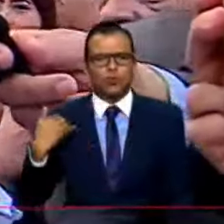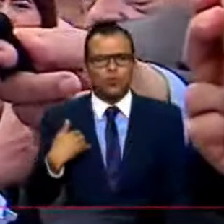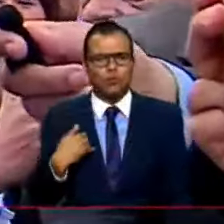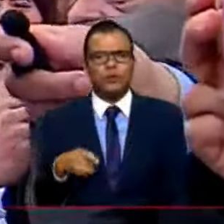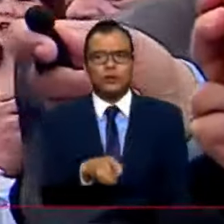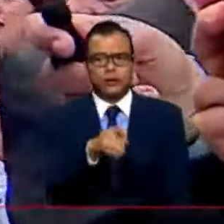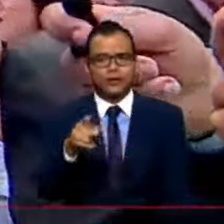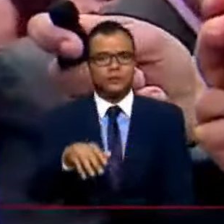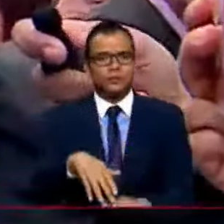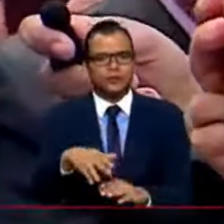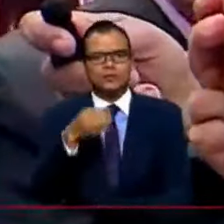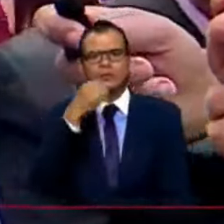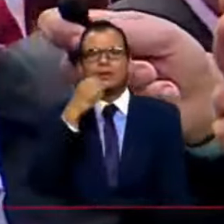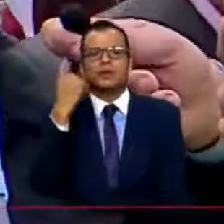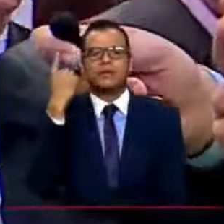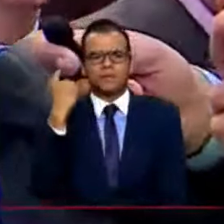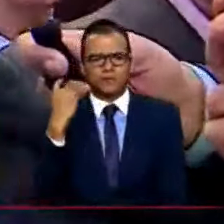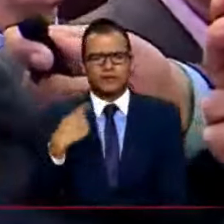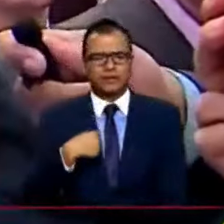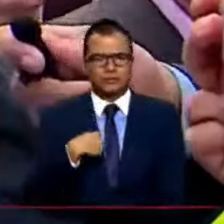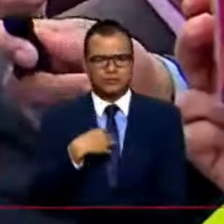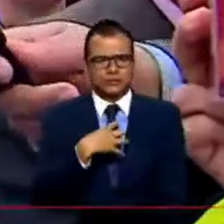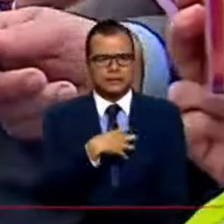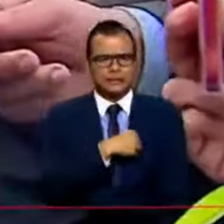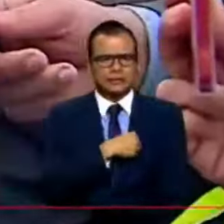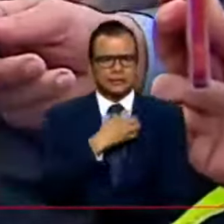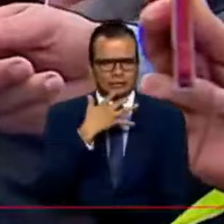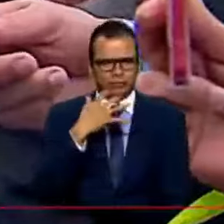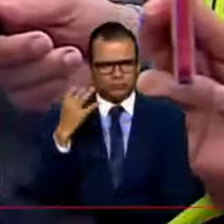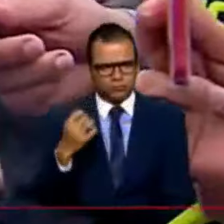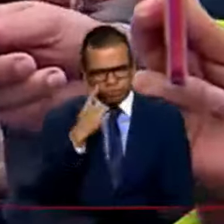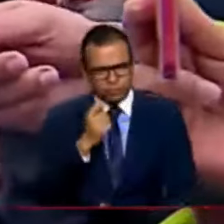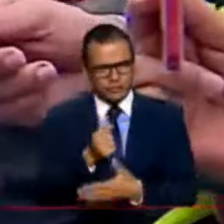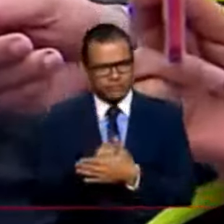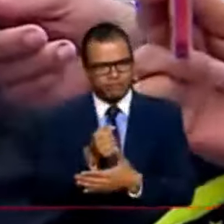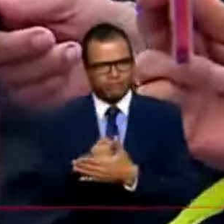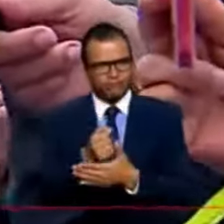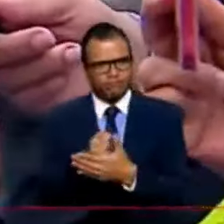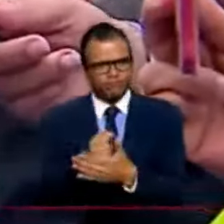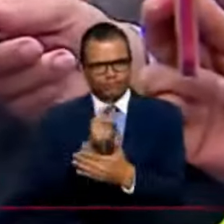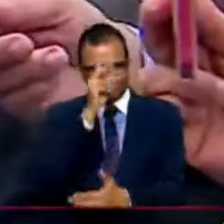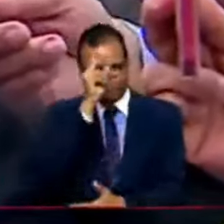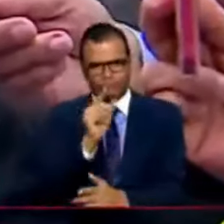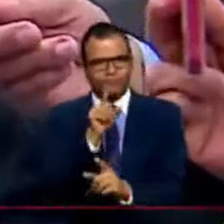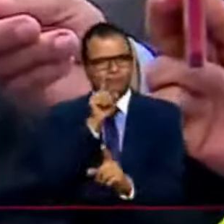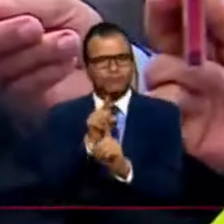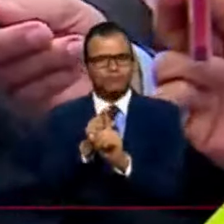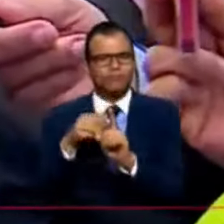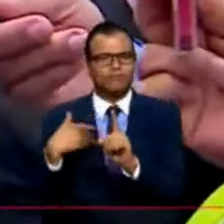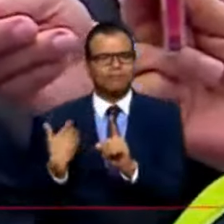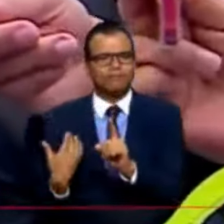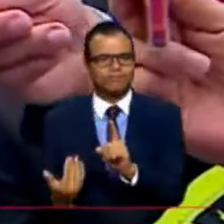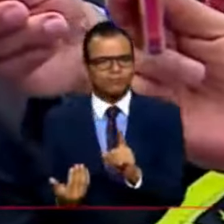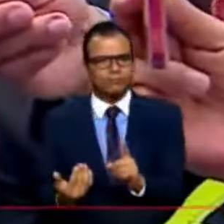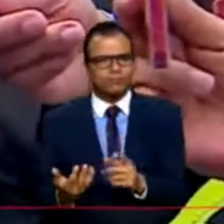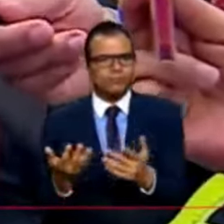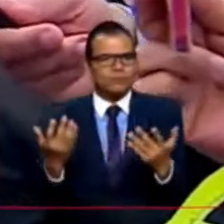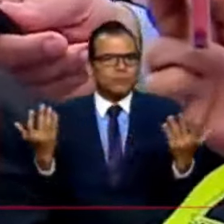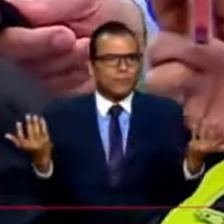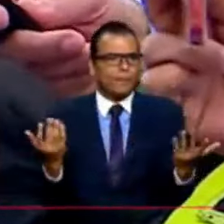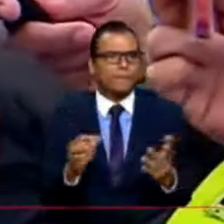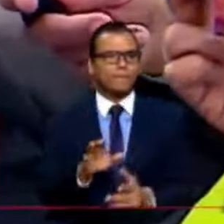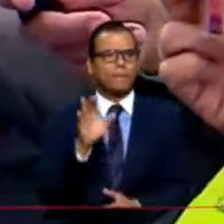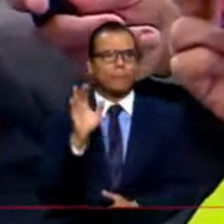acuestan con hambre. La verdad, eso me entristece mucho y vamos a trabajar incansablemente para desvirtuar